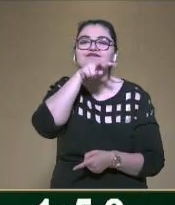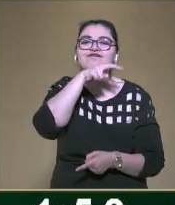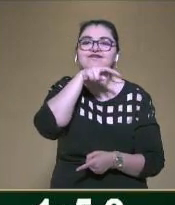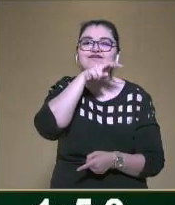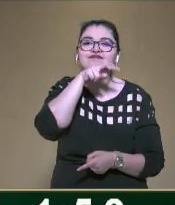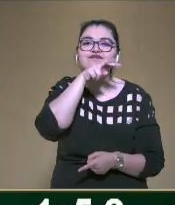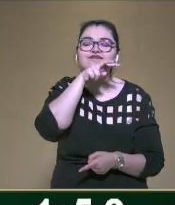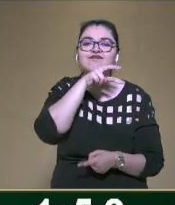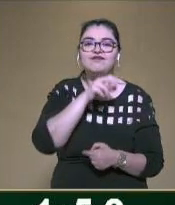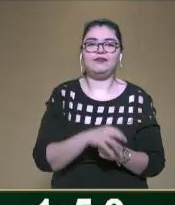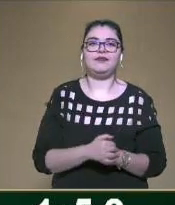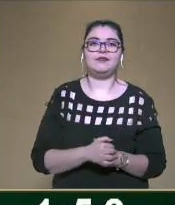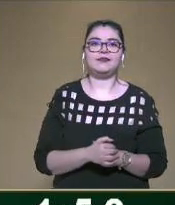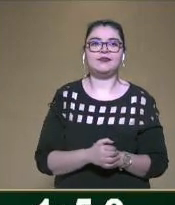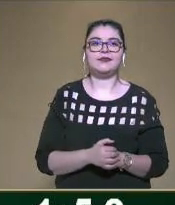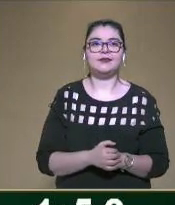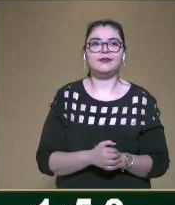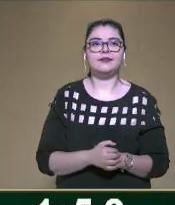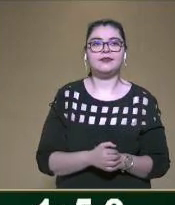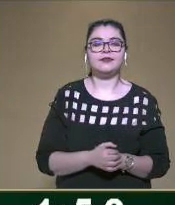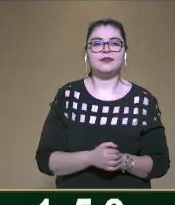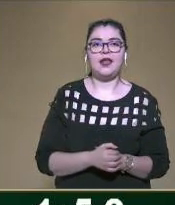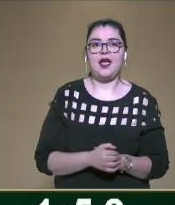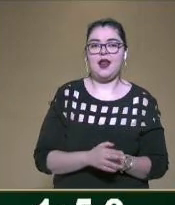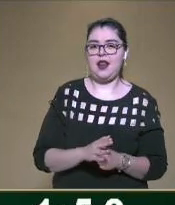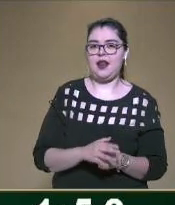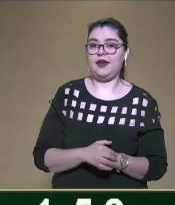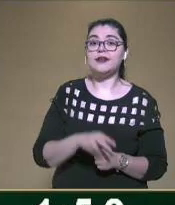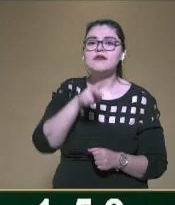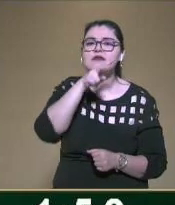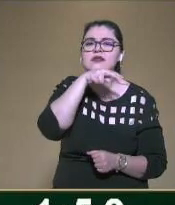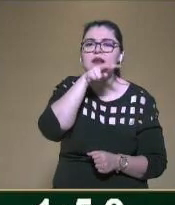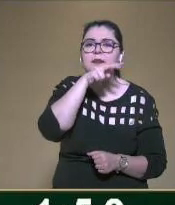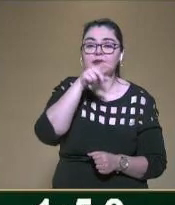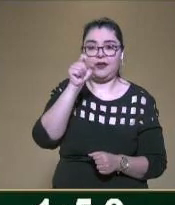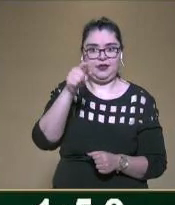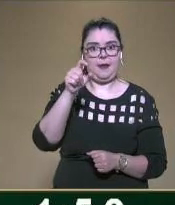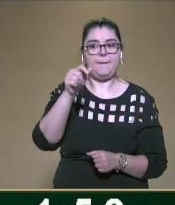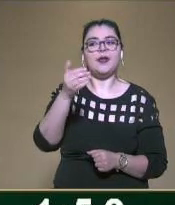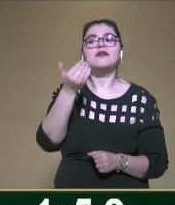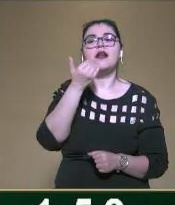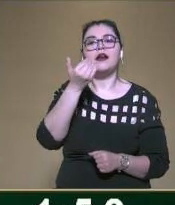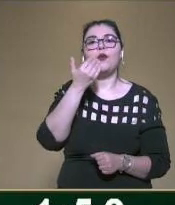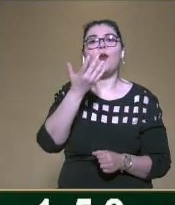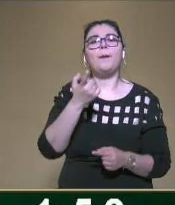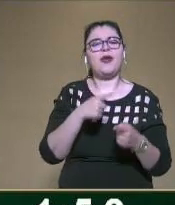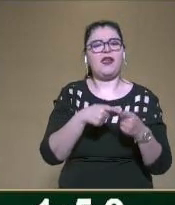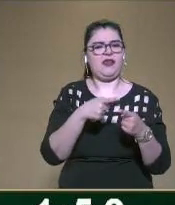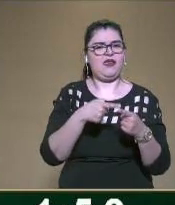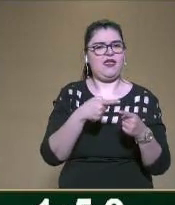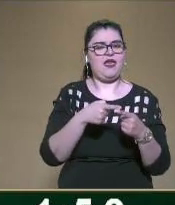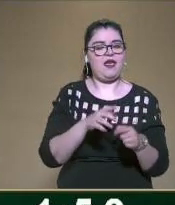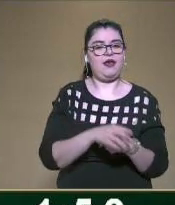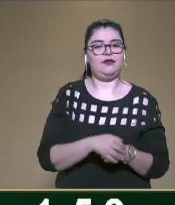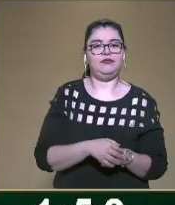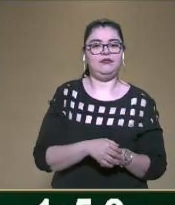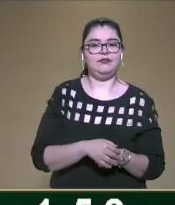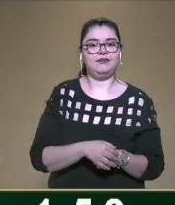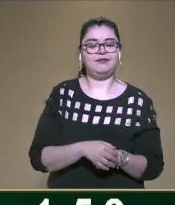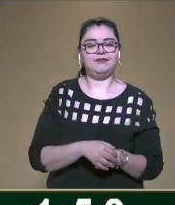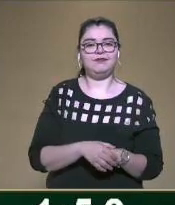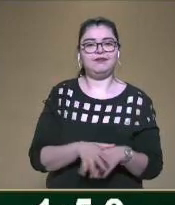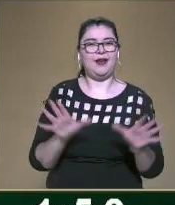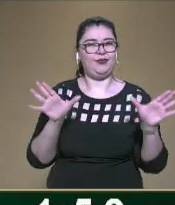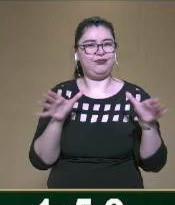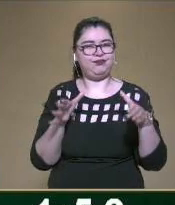consumidor terciario. Pero la serpiente, maestro, así como nuestro escudo nacional, ¿quién se comió la serpiente? El que